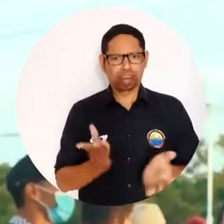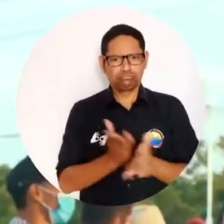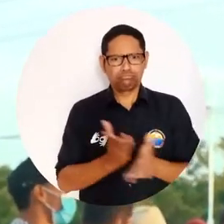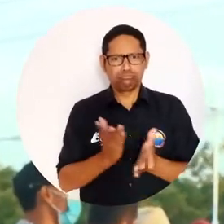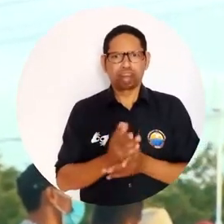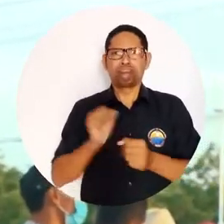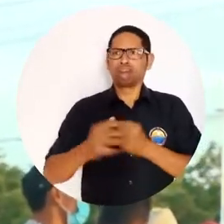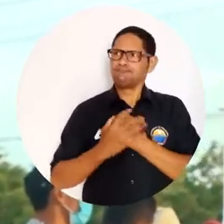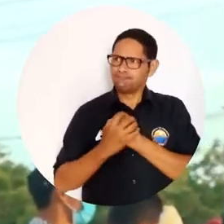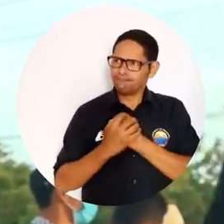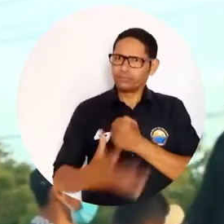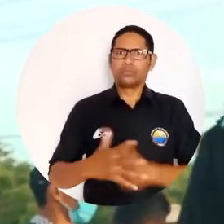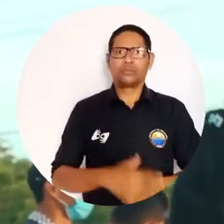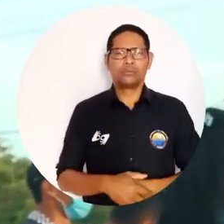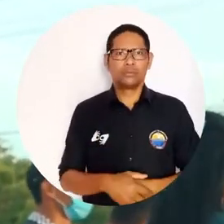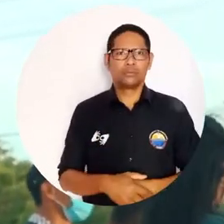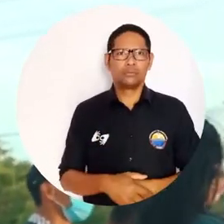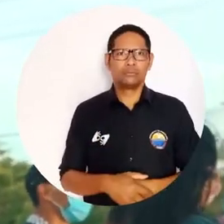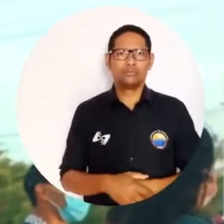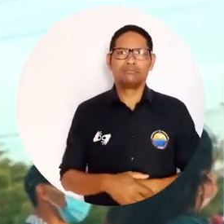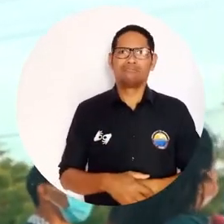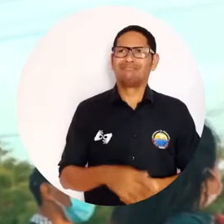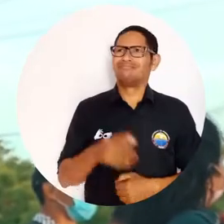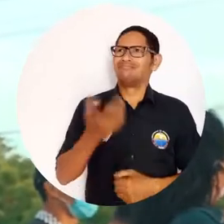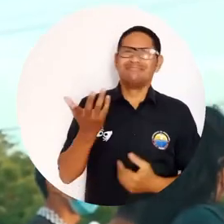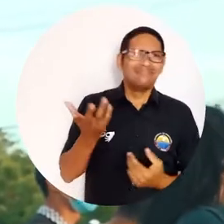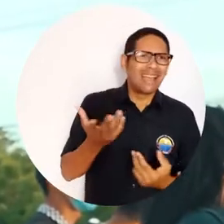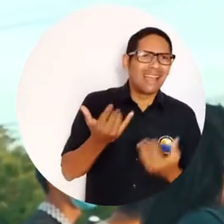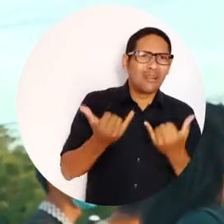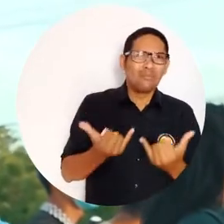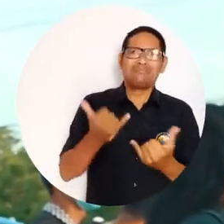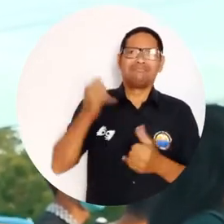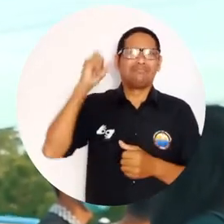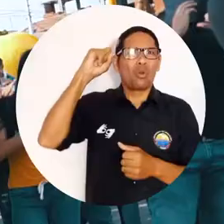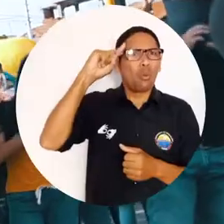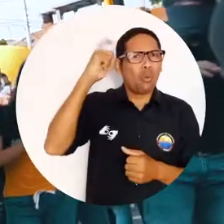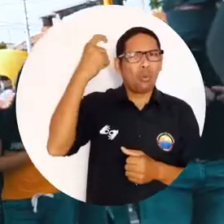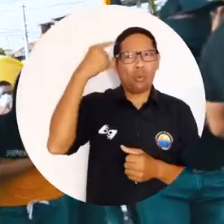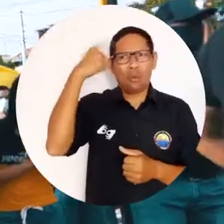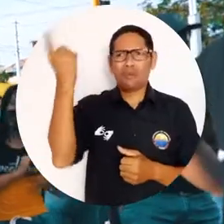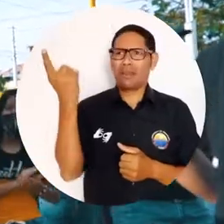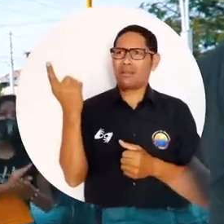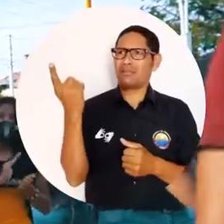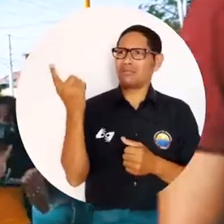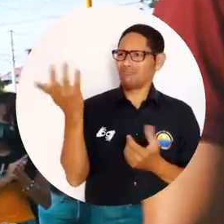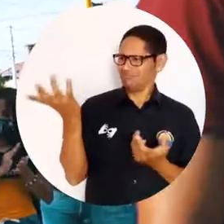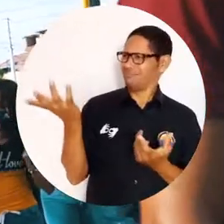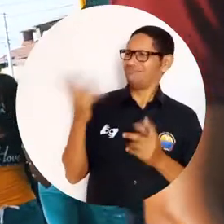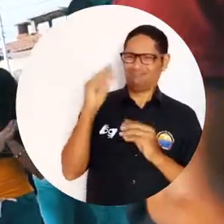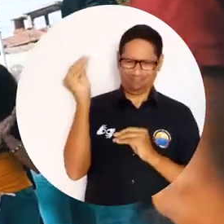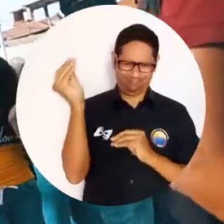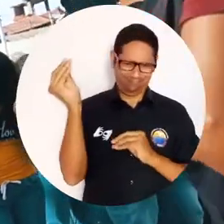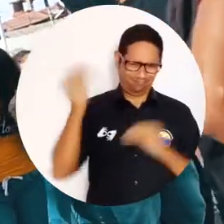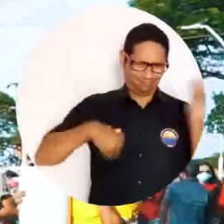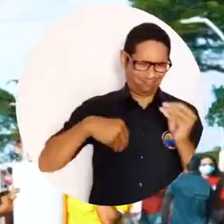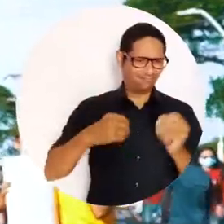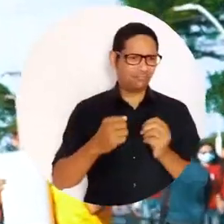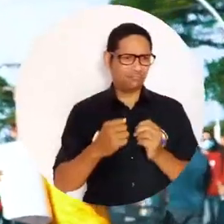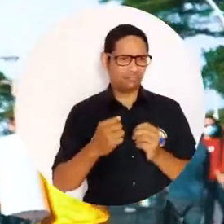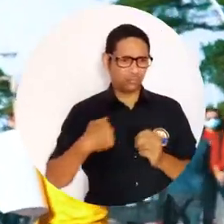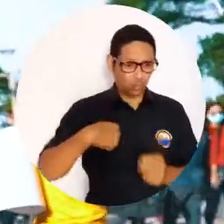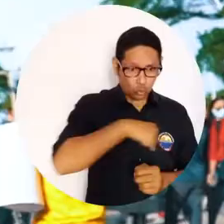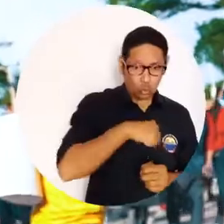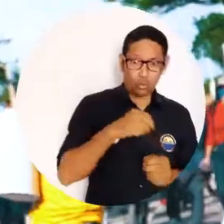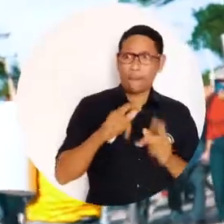escuchada. No estoy de acuerdo, obviamente, con todo lo que el gobierno pretende hacer con nosotros y también con todas